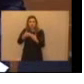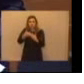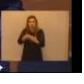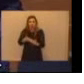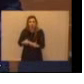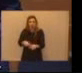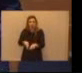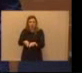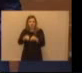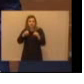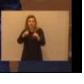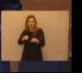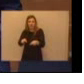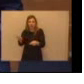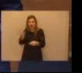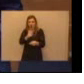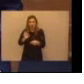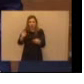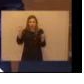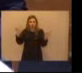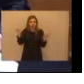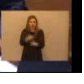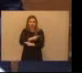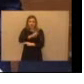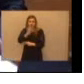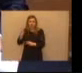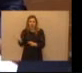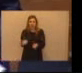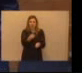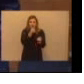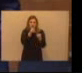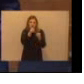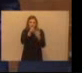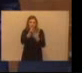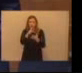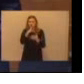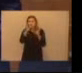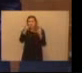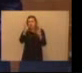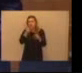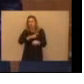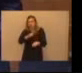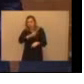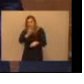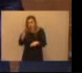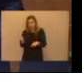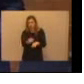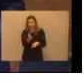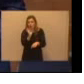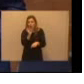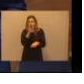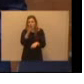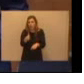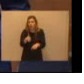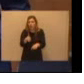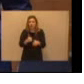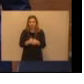o por la eliminación de la pluralidad informativa o por la intolerancia religiosa o, por supuesto, por mantener